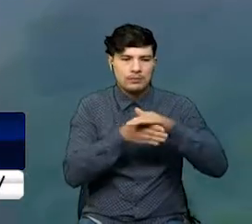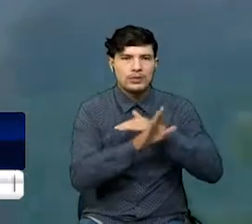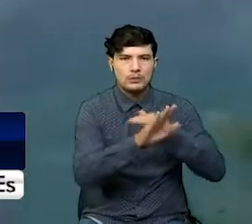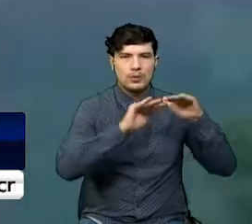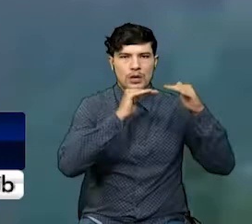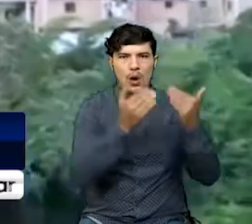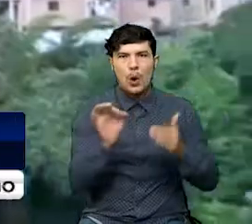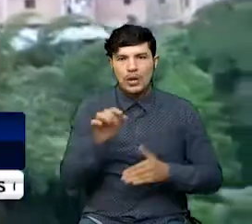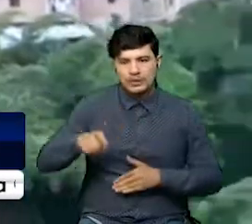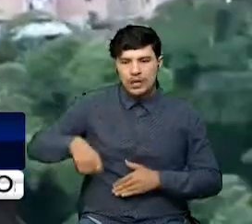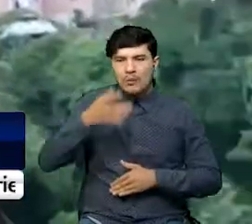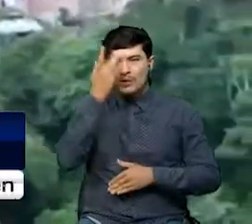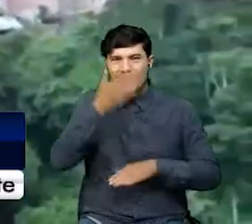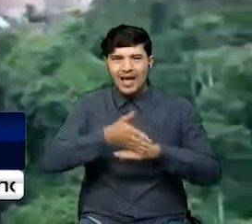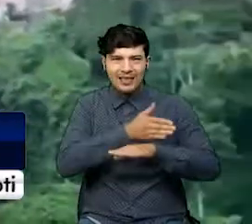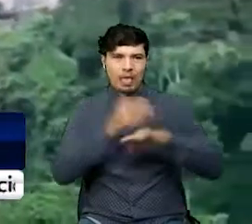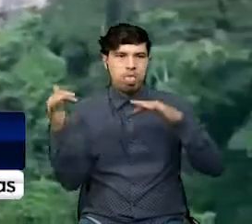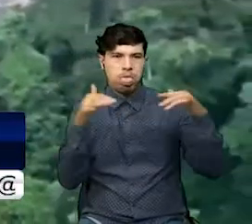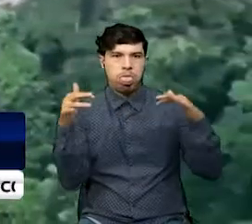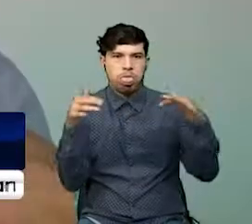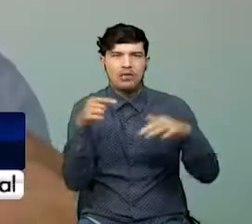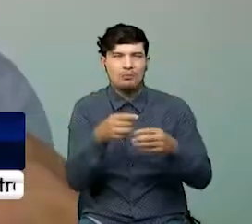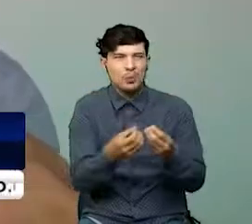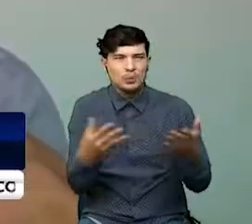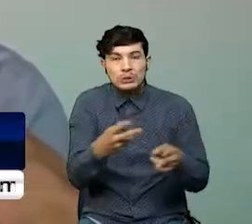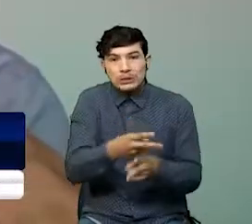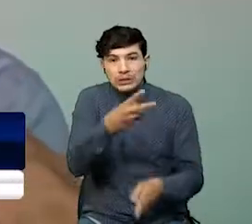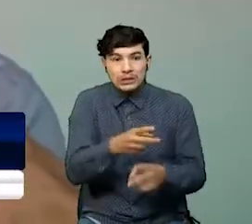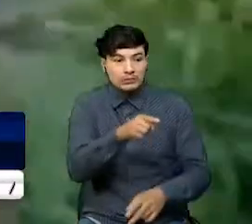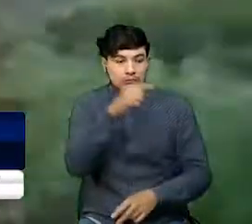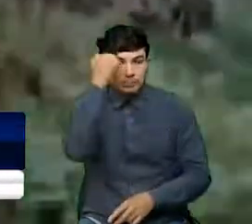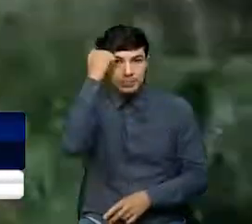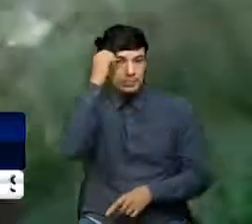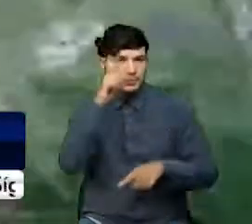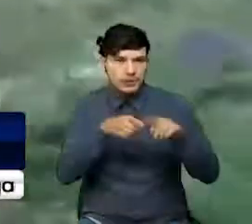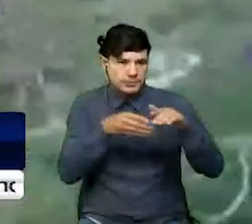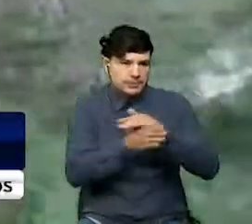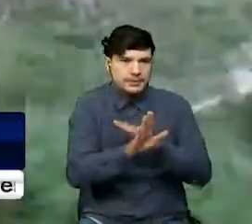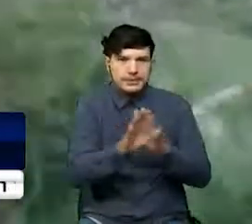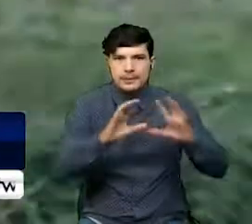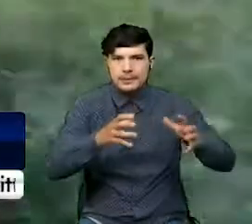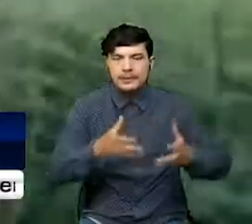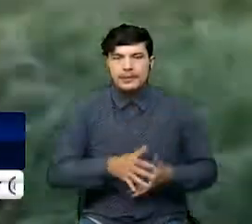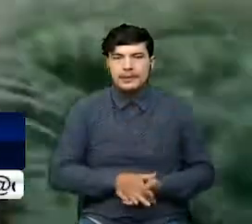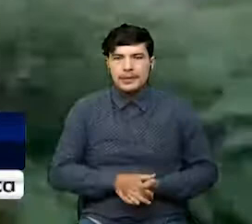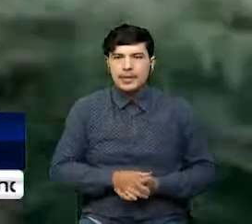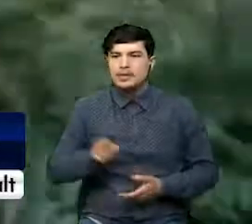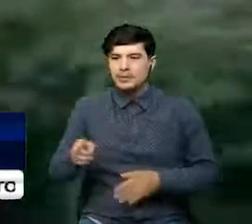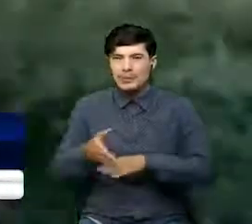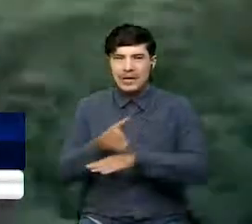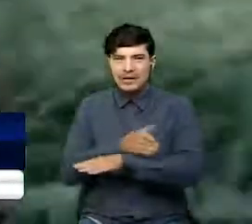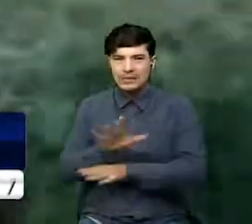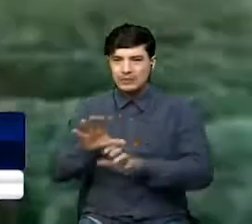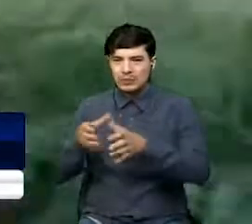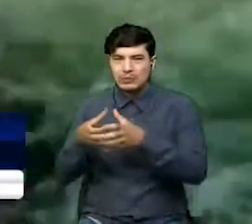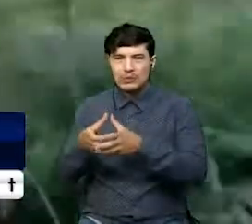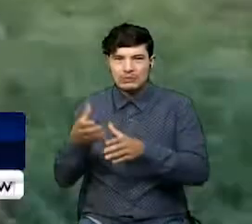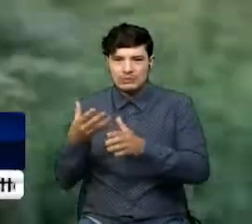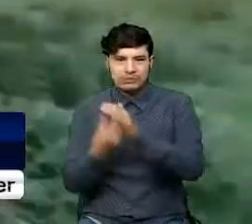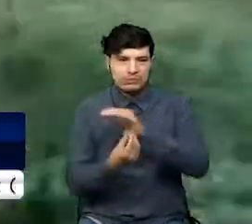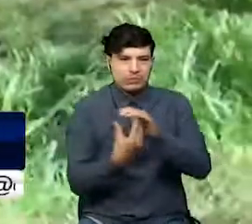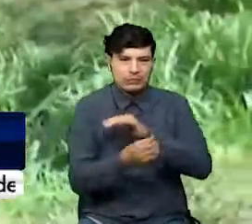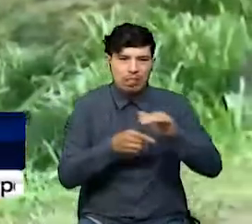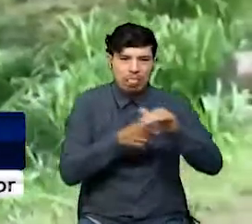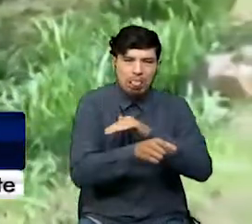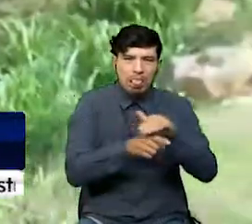educación a raíz de la circunstancia que representa donde habido confrontación entre estos grupos armados los desplazamientos de los cuales se ha hablado pese a que no existen cifras